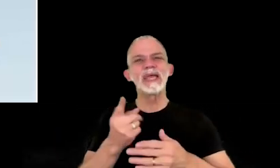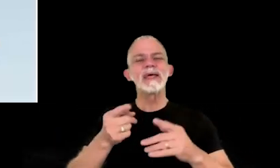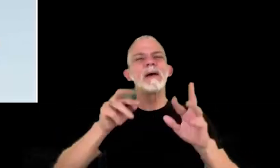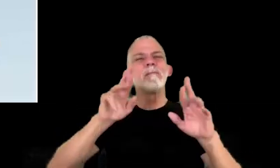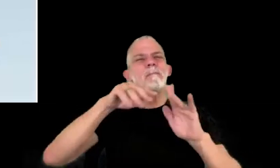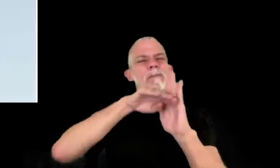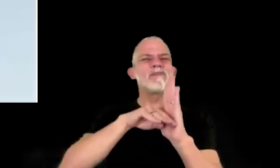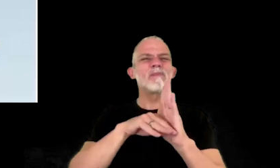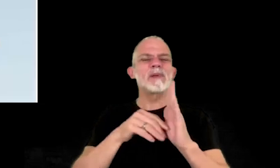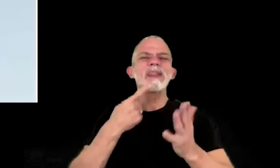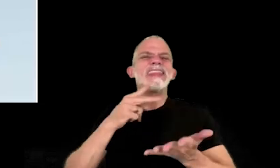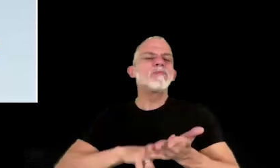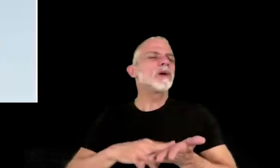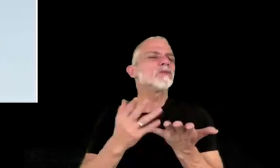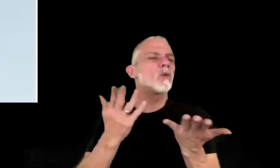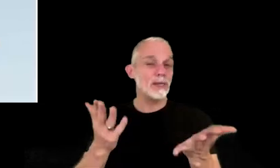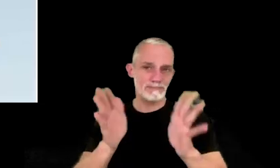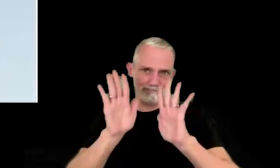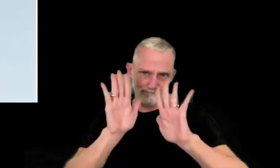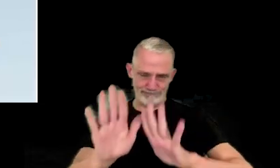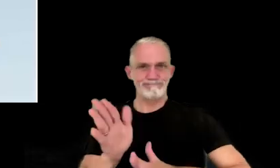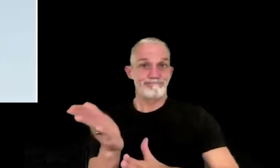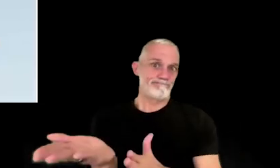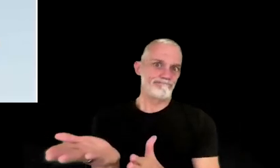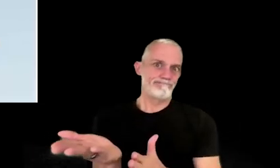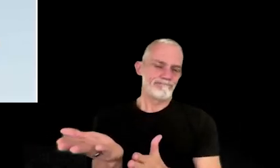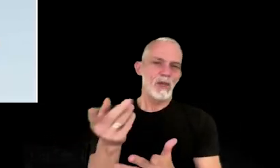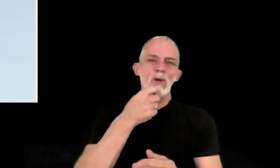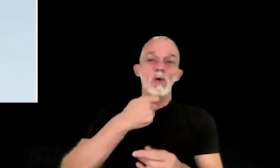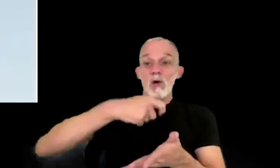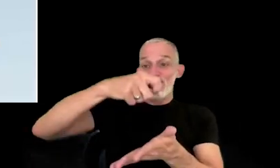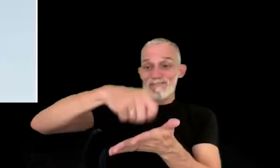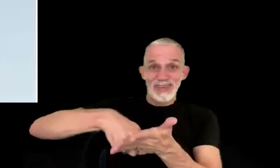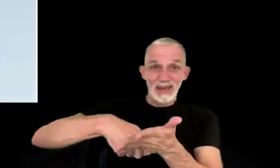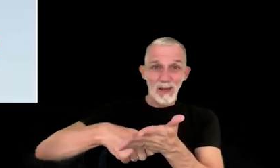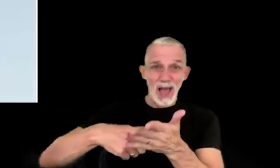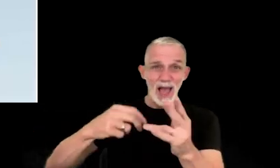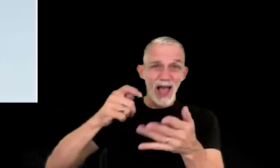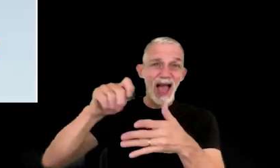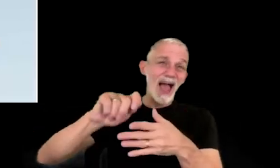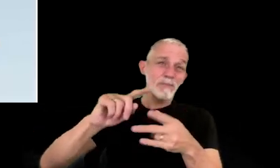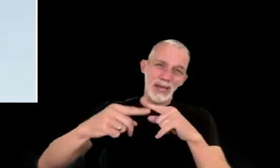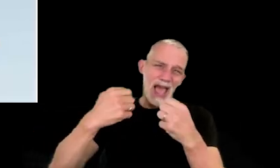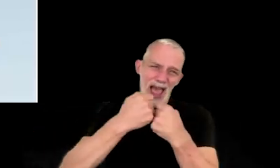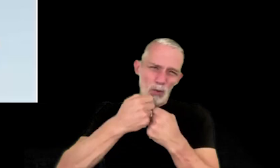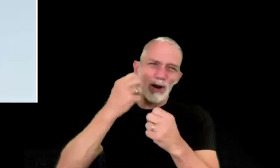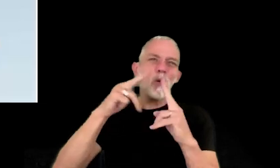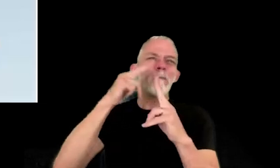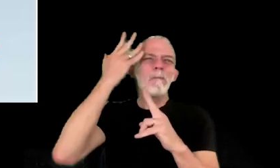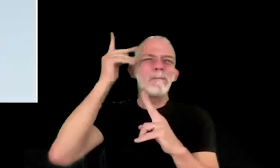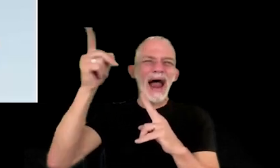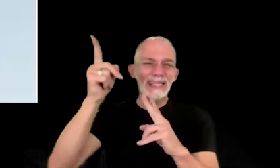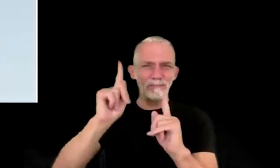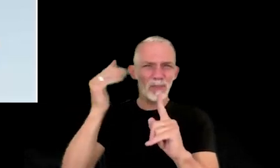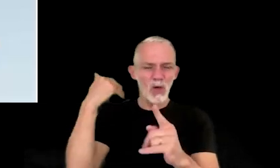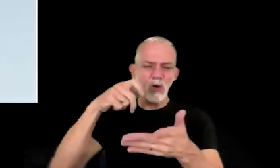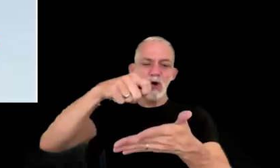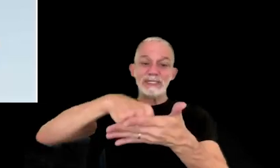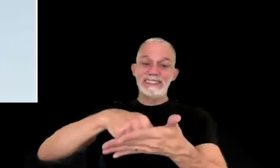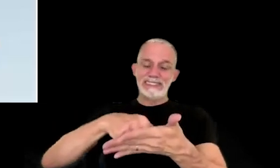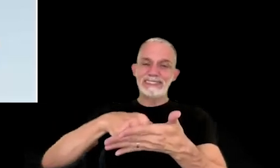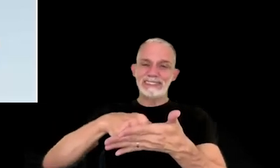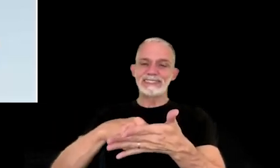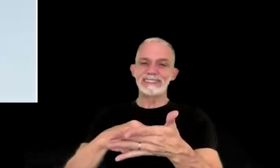¿qué es lo que hay que hacer? Bueno, lo que hay que hacer es, si uno firma el Acuerdo de París, país firmante del Acuerdo de París, lograr llegar